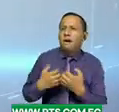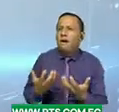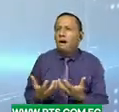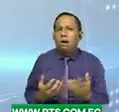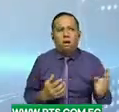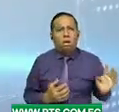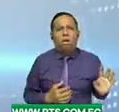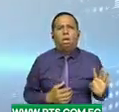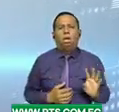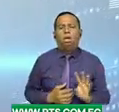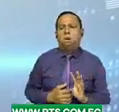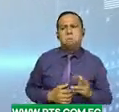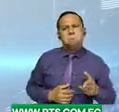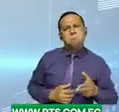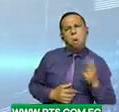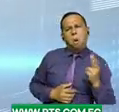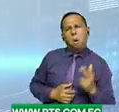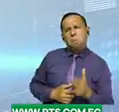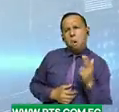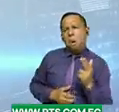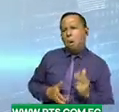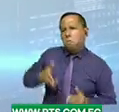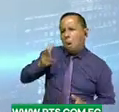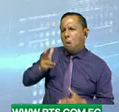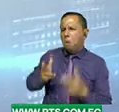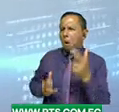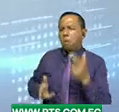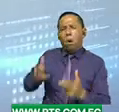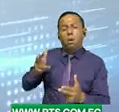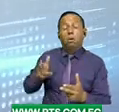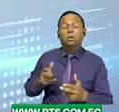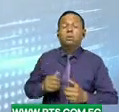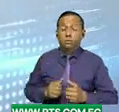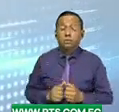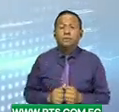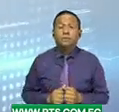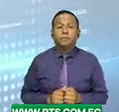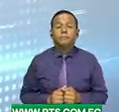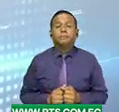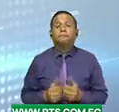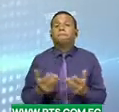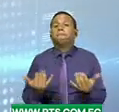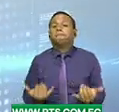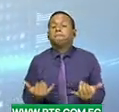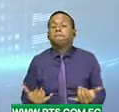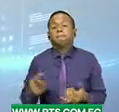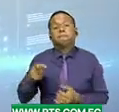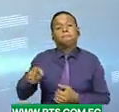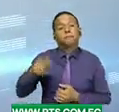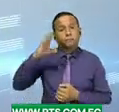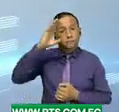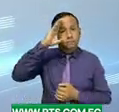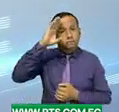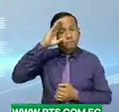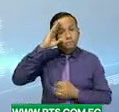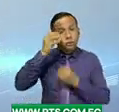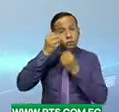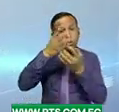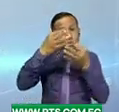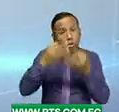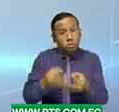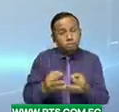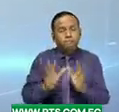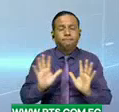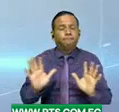llegaron personas armadas a disparar a quienes se encontraban en ese sitio. Por ahora la policía no se ha pronunciado en cuanto a